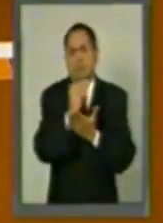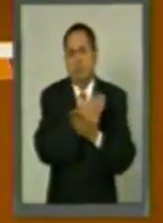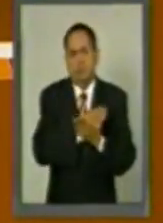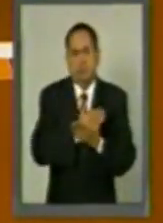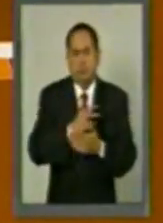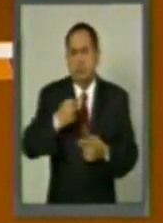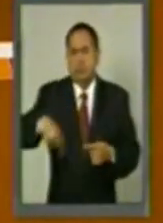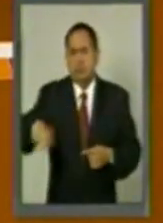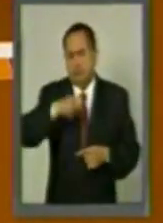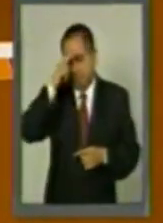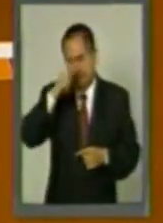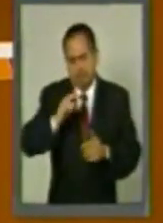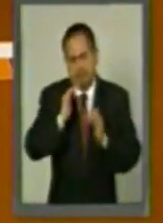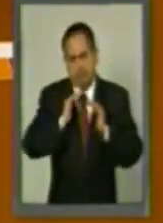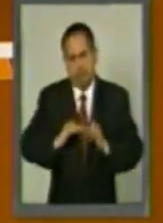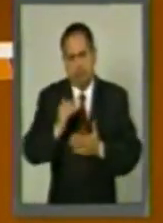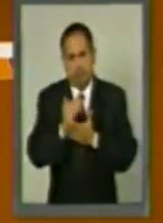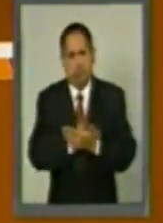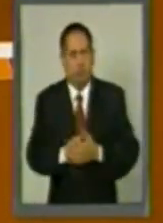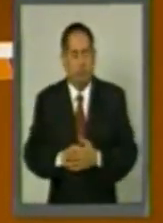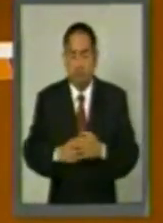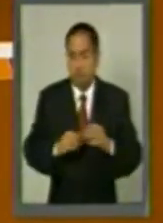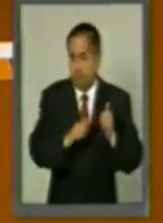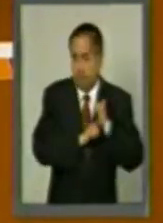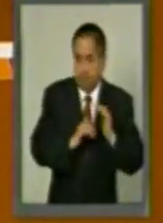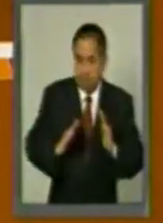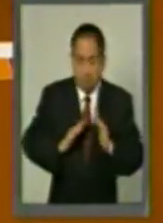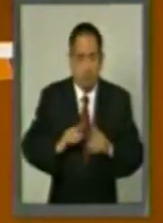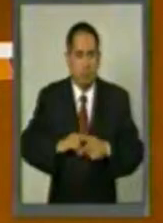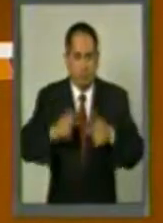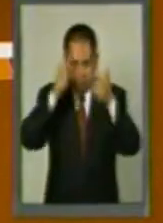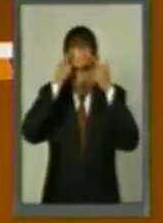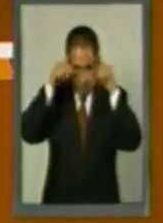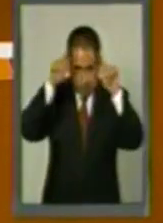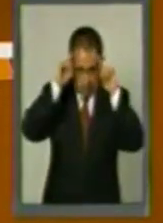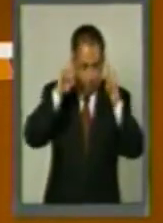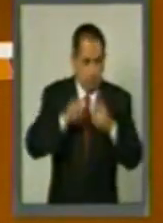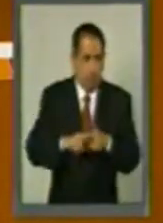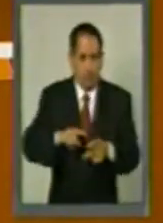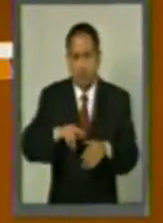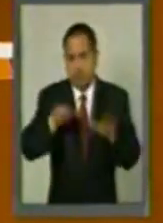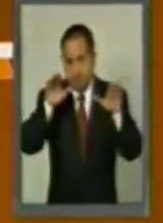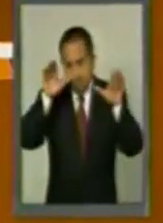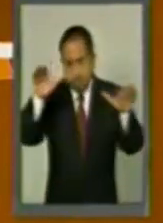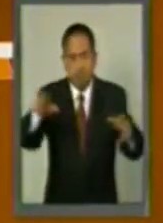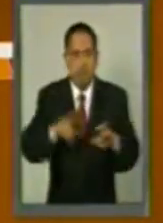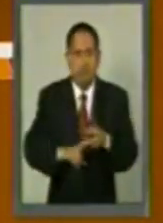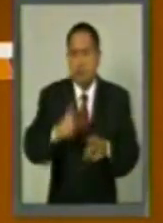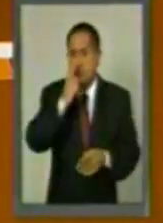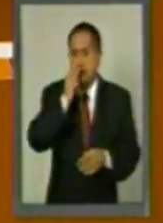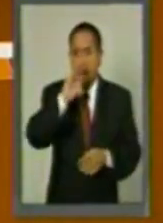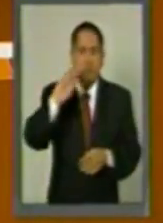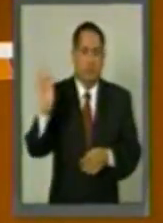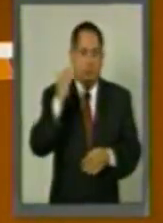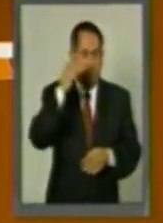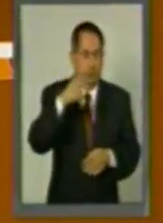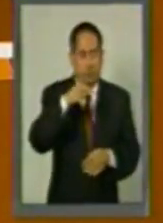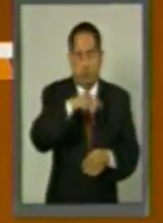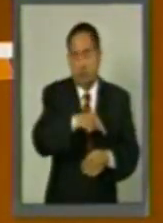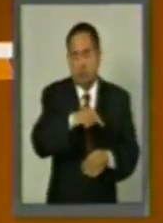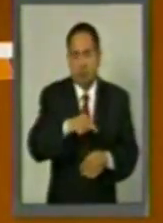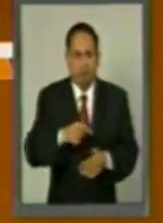los mexicanos. El Ejército, la Marina, la Fuerza Aérea y la Policía Federal